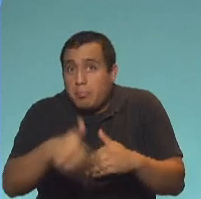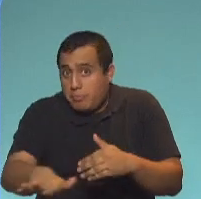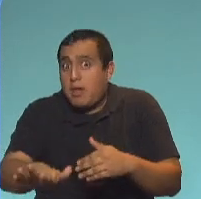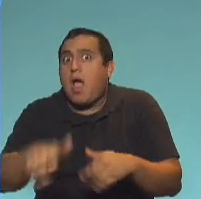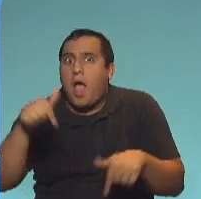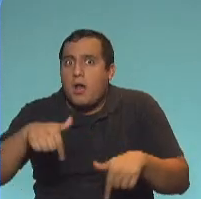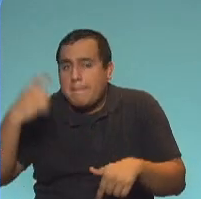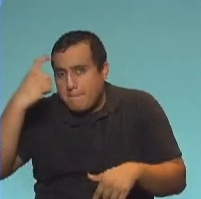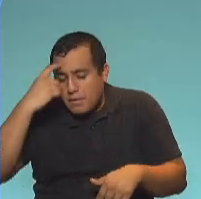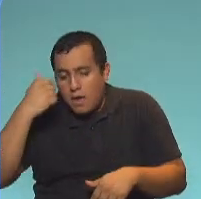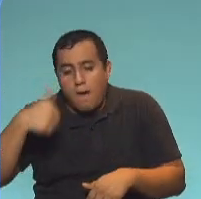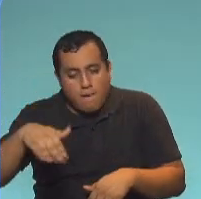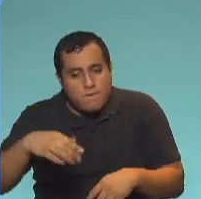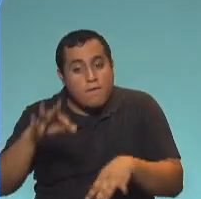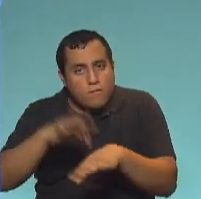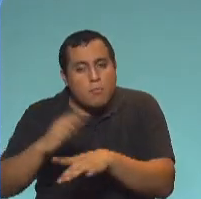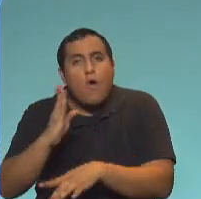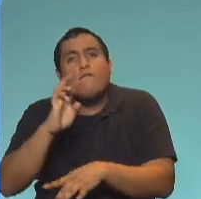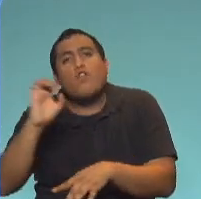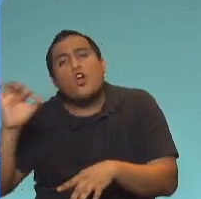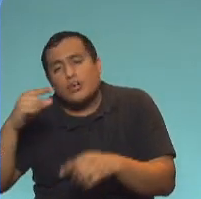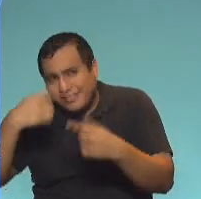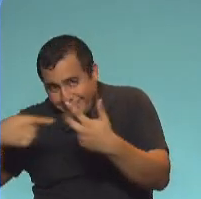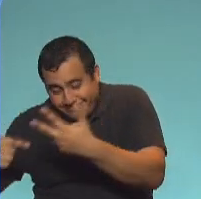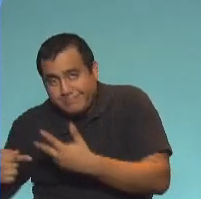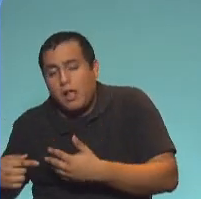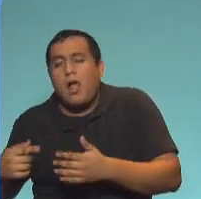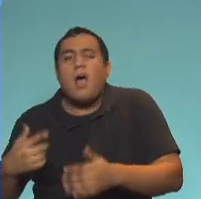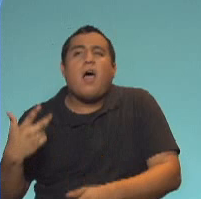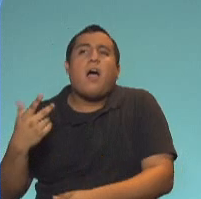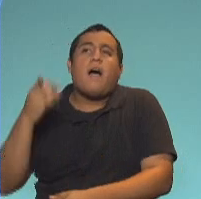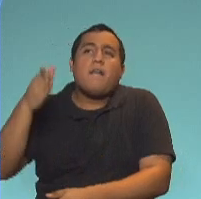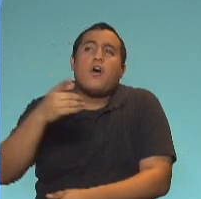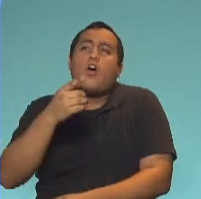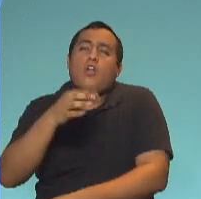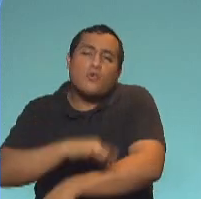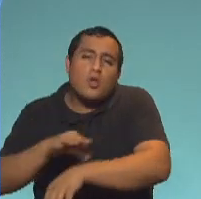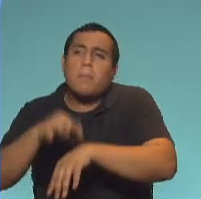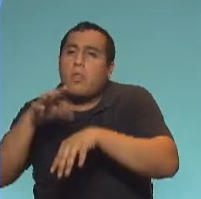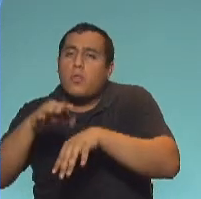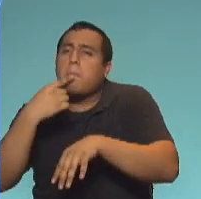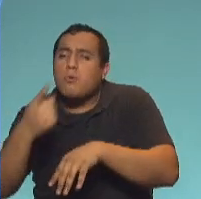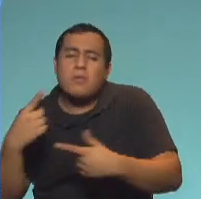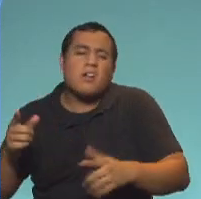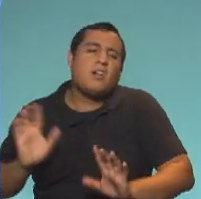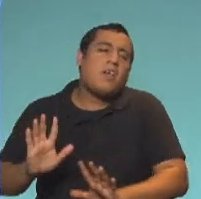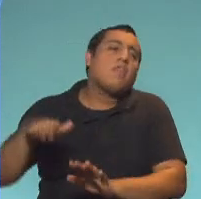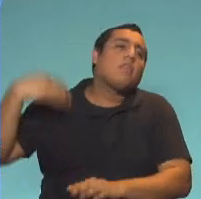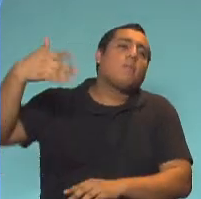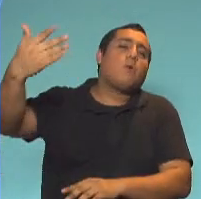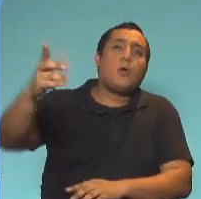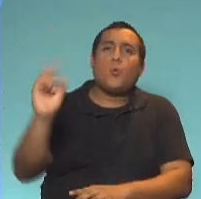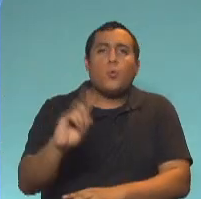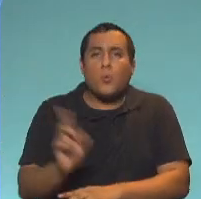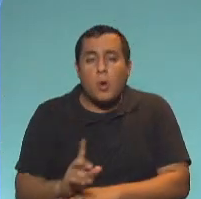a pensar en este diagnóstico diferencial renovar el consejo de no retrasar consulta médica de no saltar los controles a